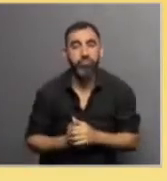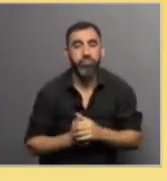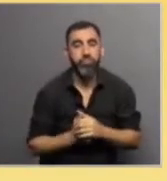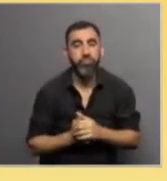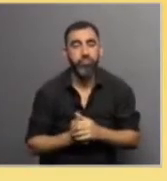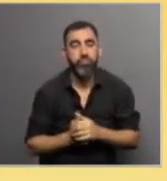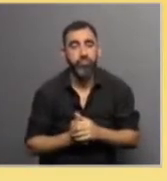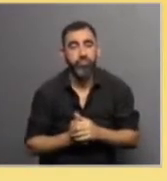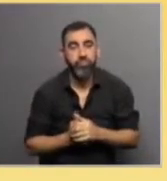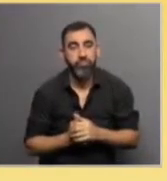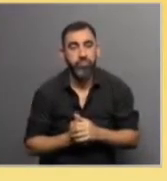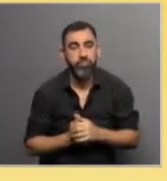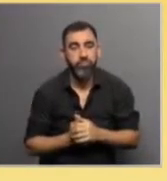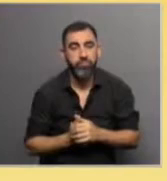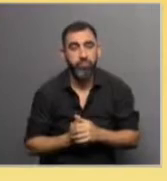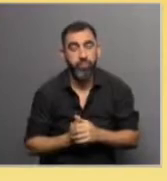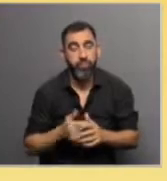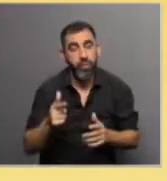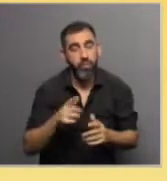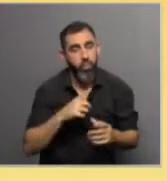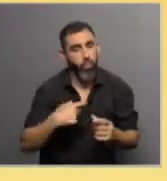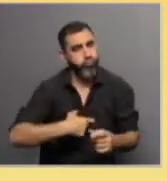porque estamos hablando de magmas de gran